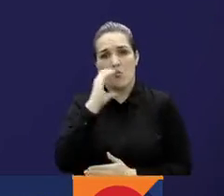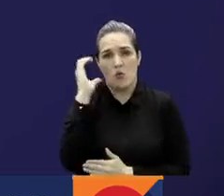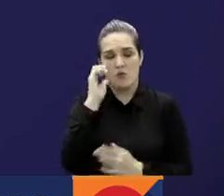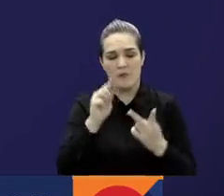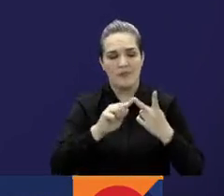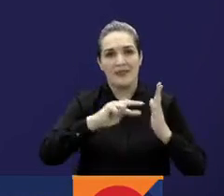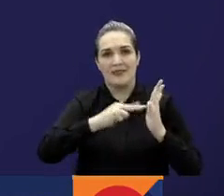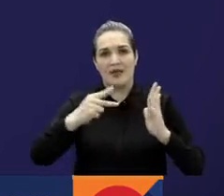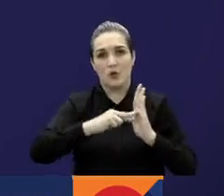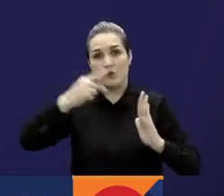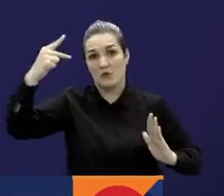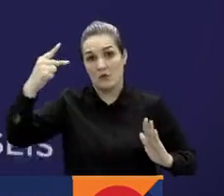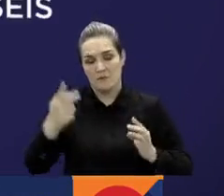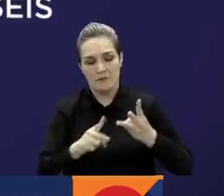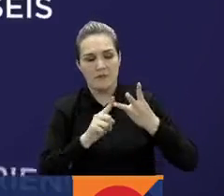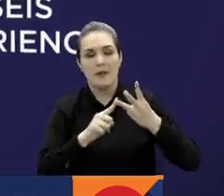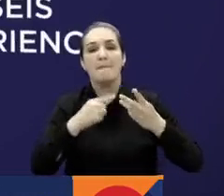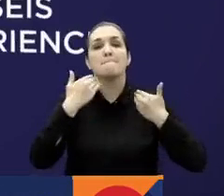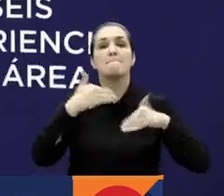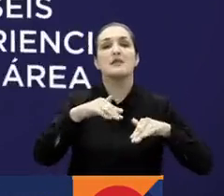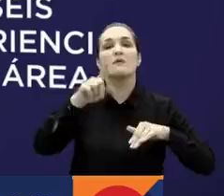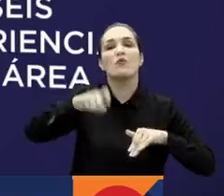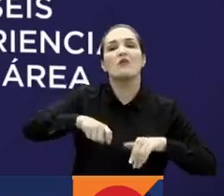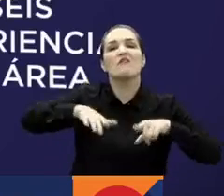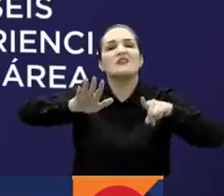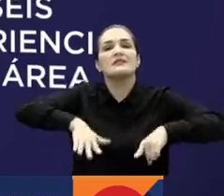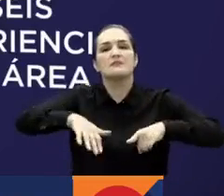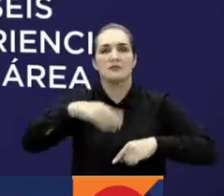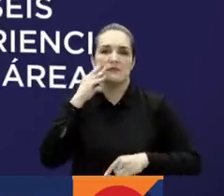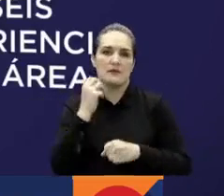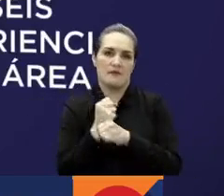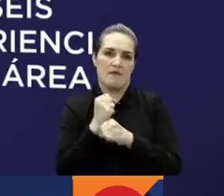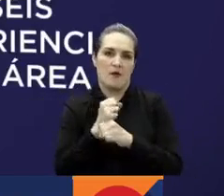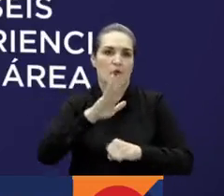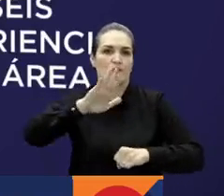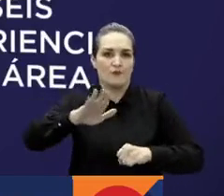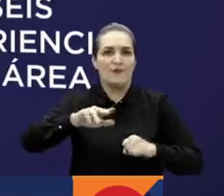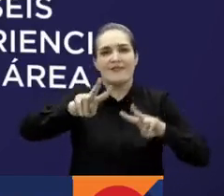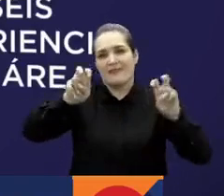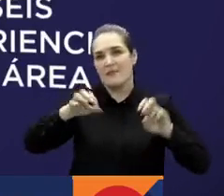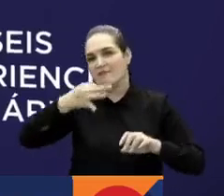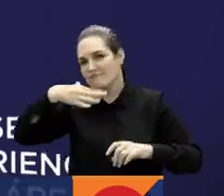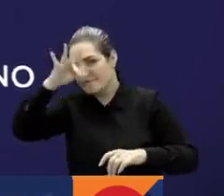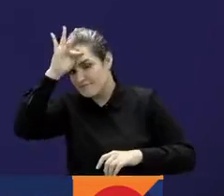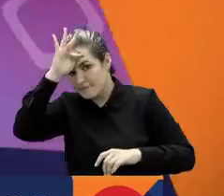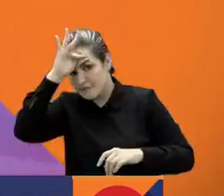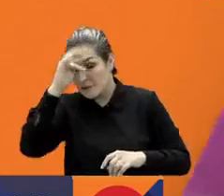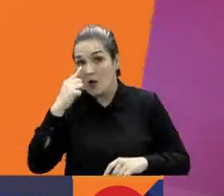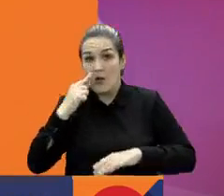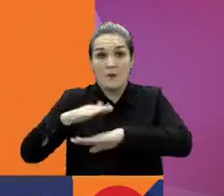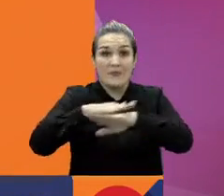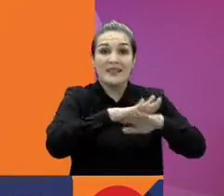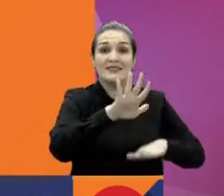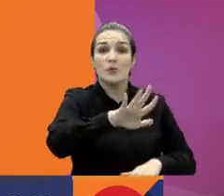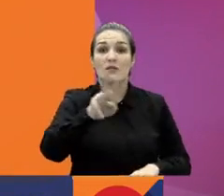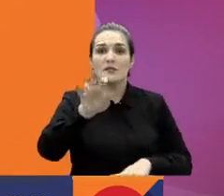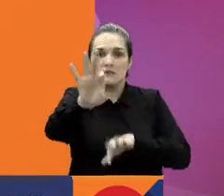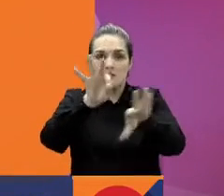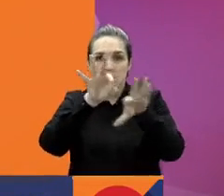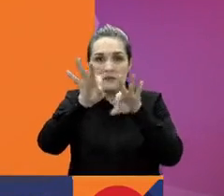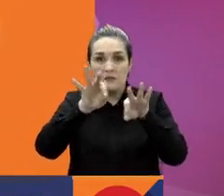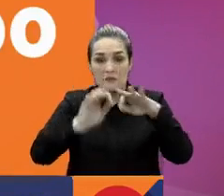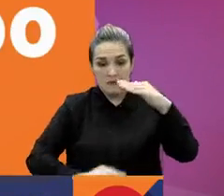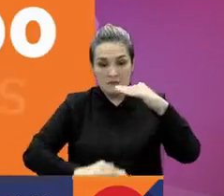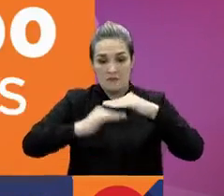técnico o tecnólogo y tener mínimo seis meses de experiencia laboral en el área. Atentos porque son 57 vacantes con salarios de hasta